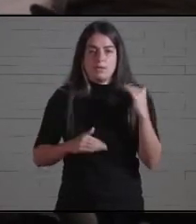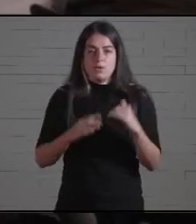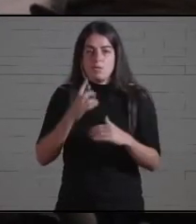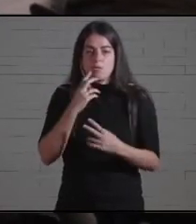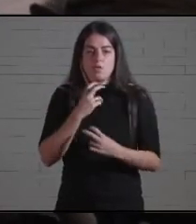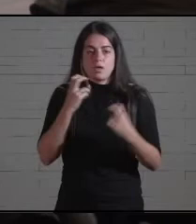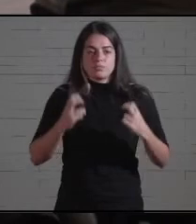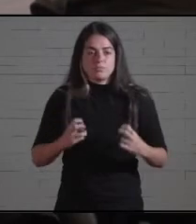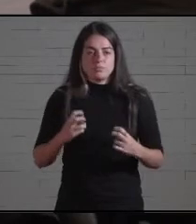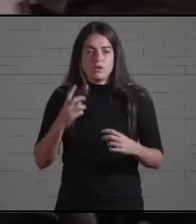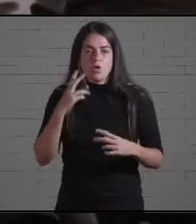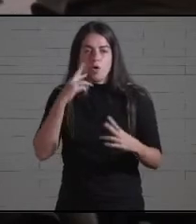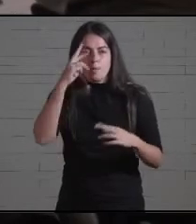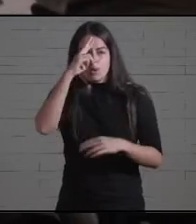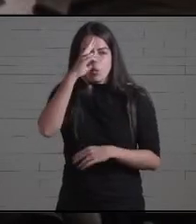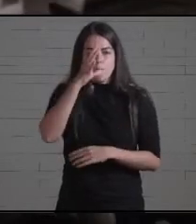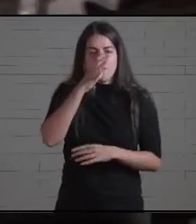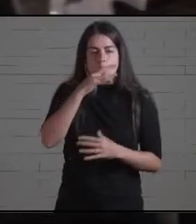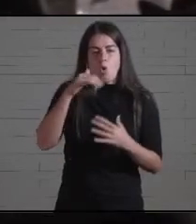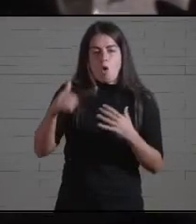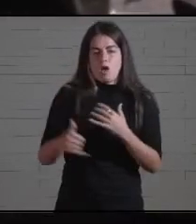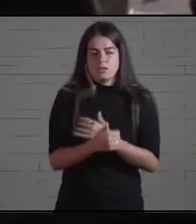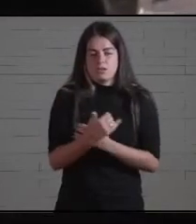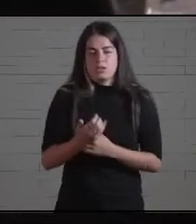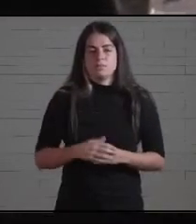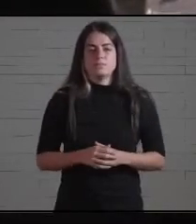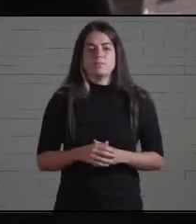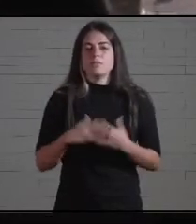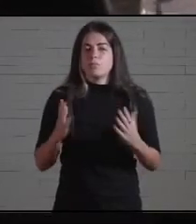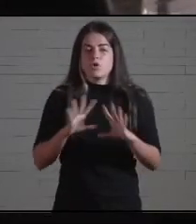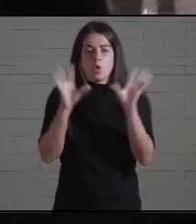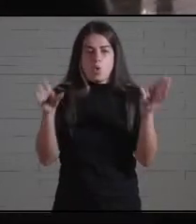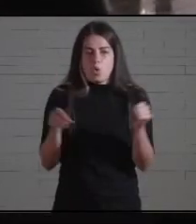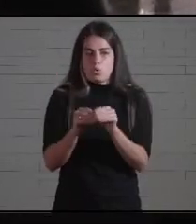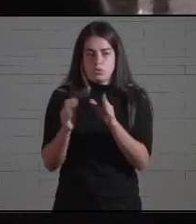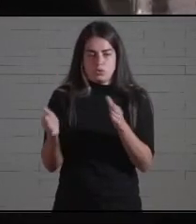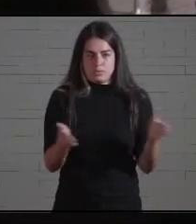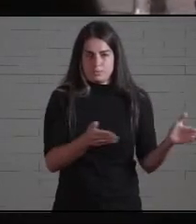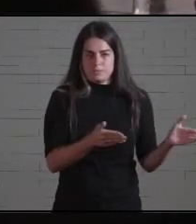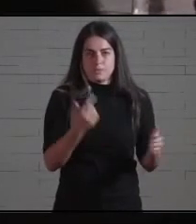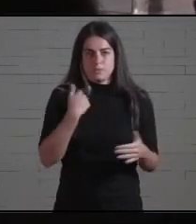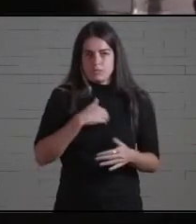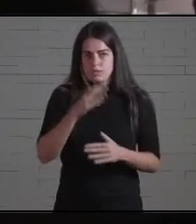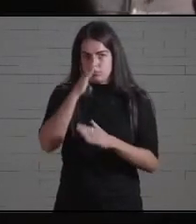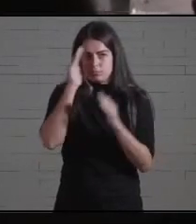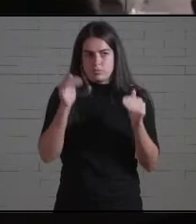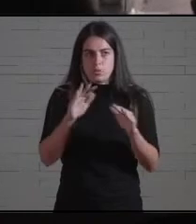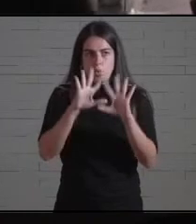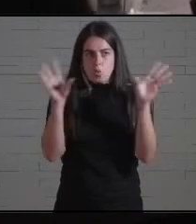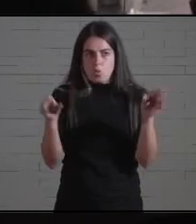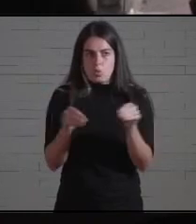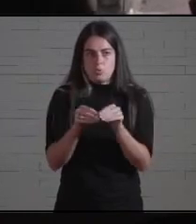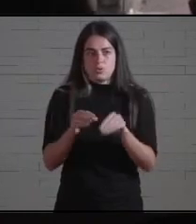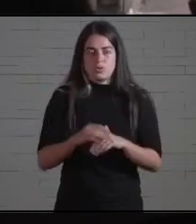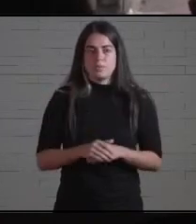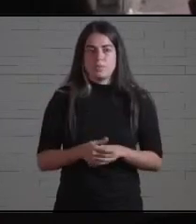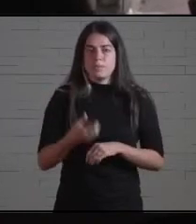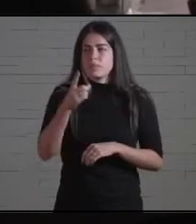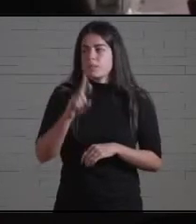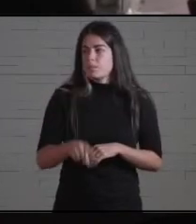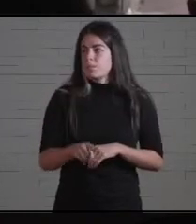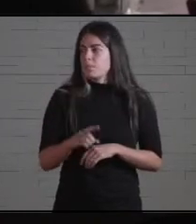agotada por la escasez de... Bien, las conclusiones. Voy a las conclusiones ya, que tenéis